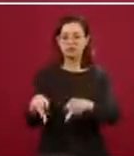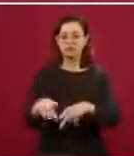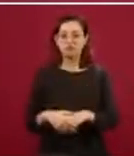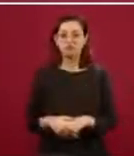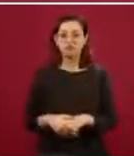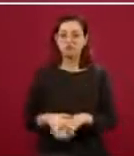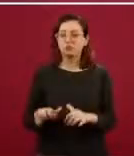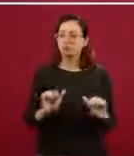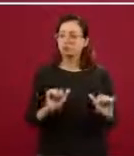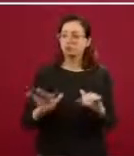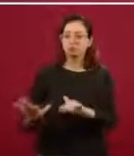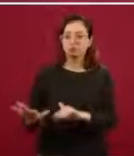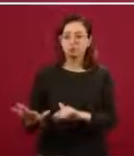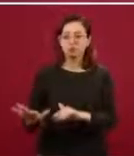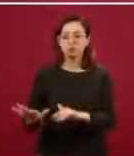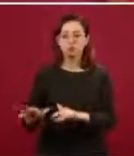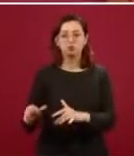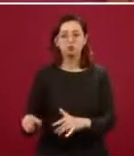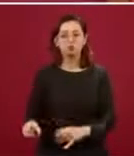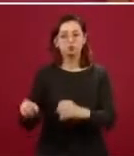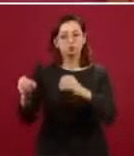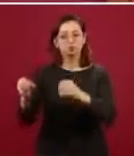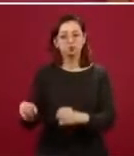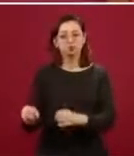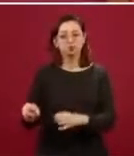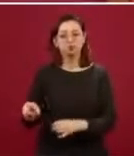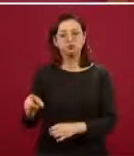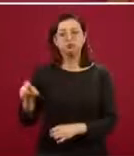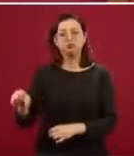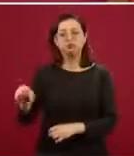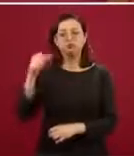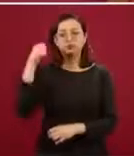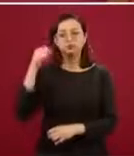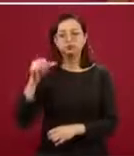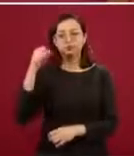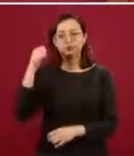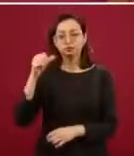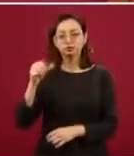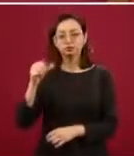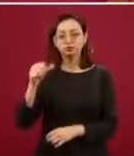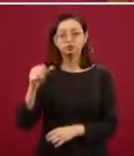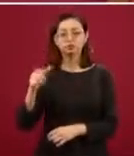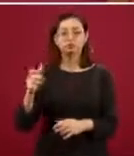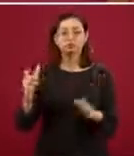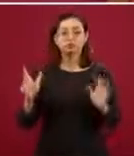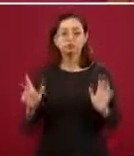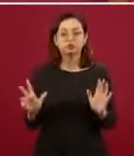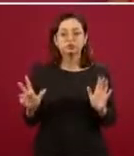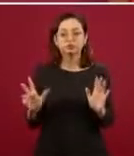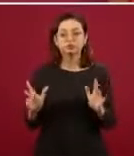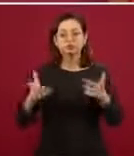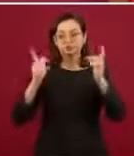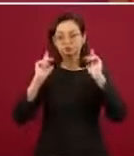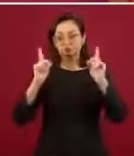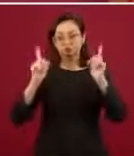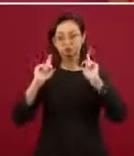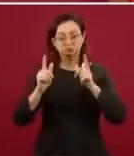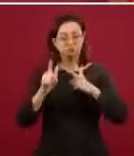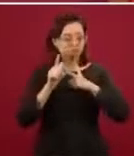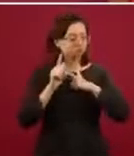la ocupación. En el caso de Acapulco, y yo espero que se siga comportando